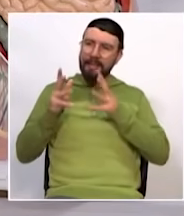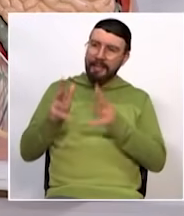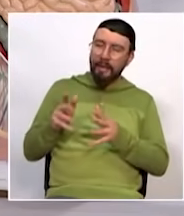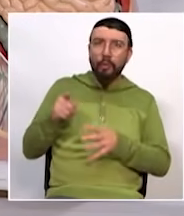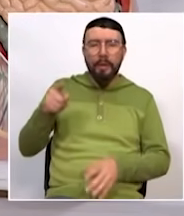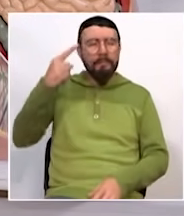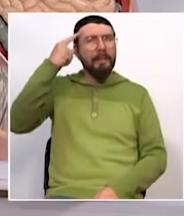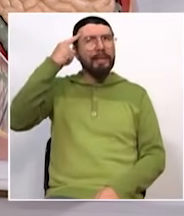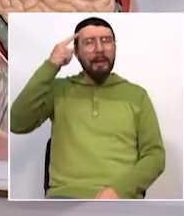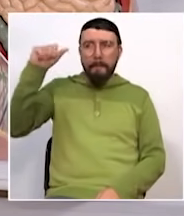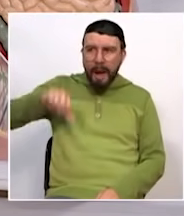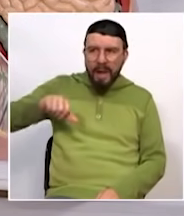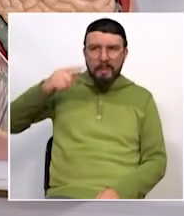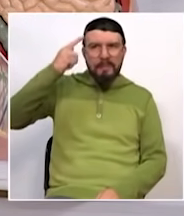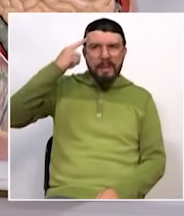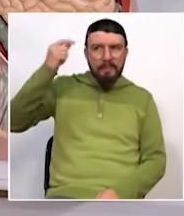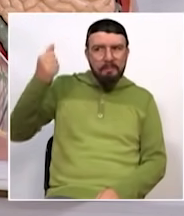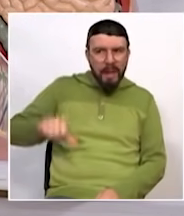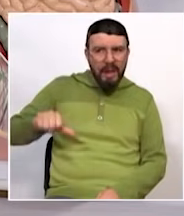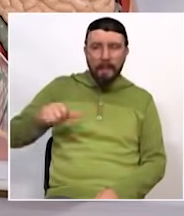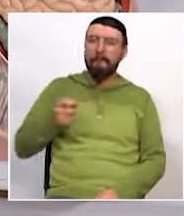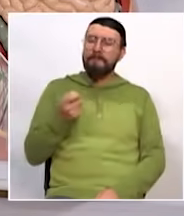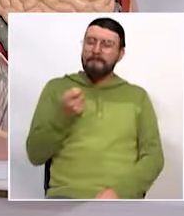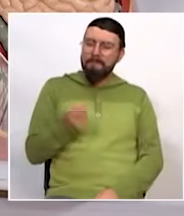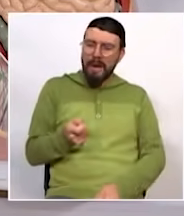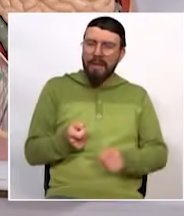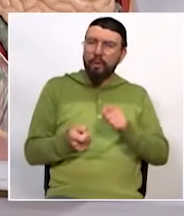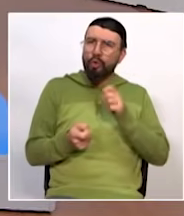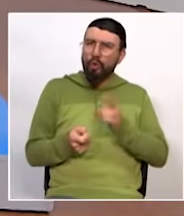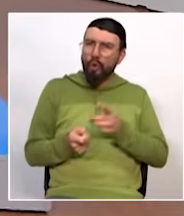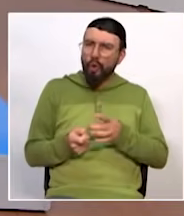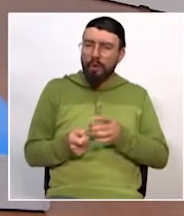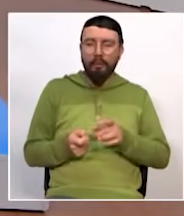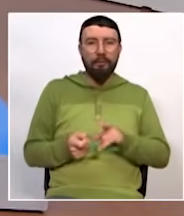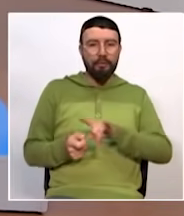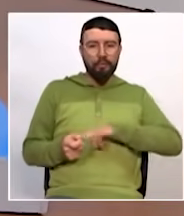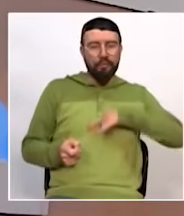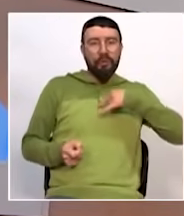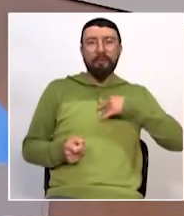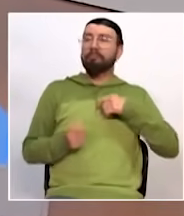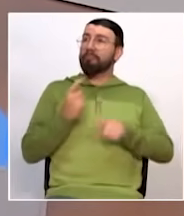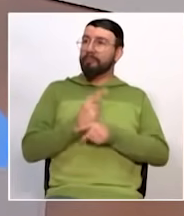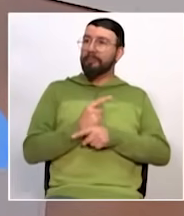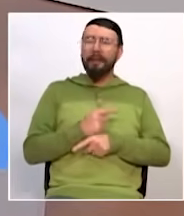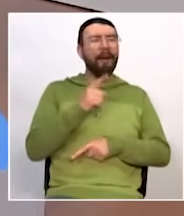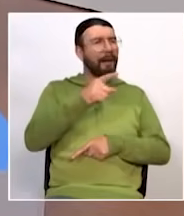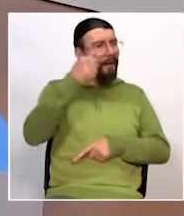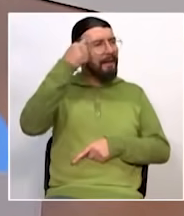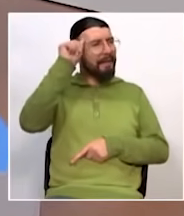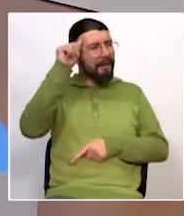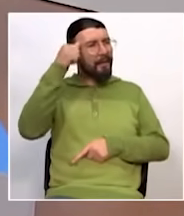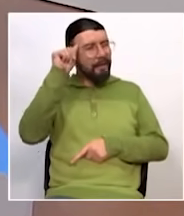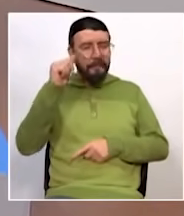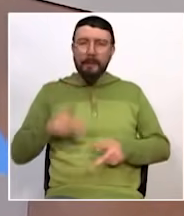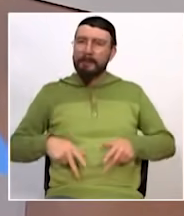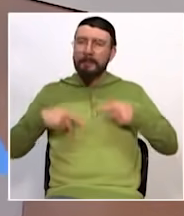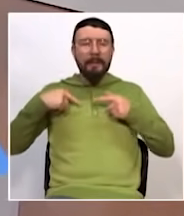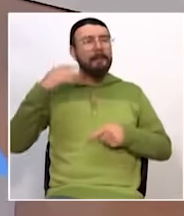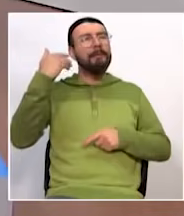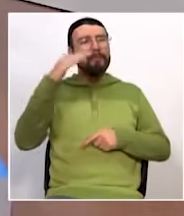llegó a marte con esto les conecta pellizco el monje que bueno eso no lo vamos a seguir recordando toda la vida de aquí en